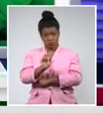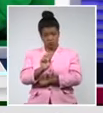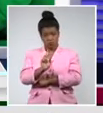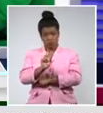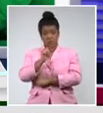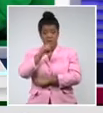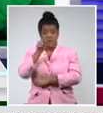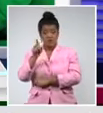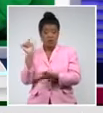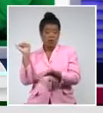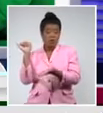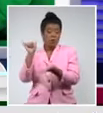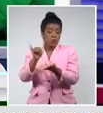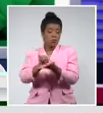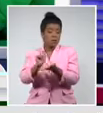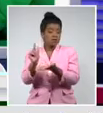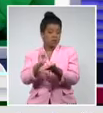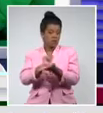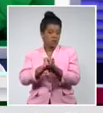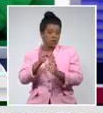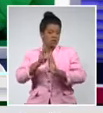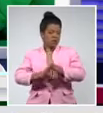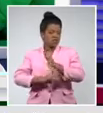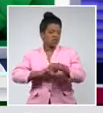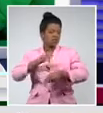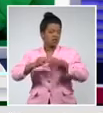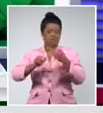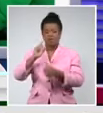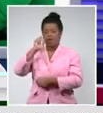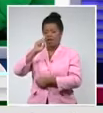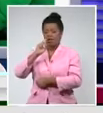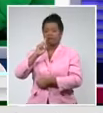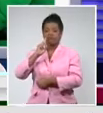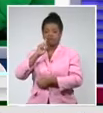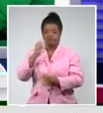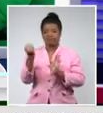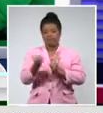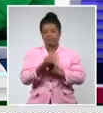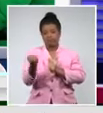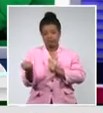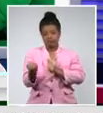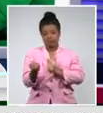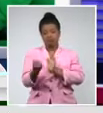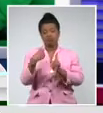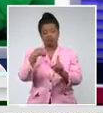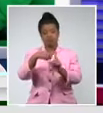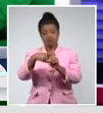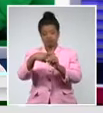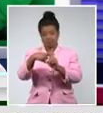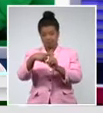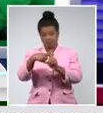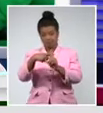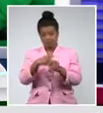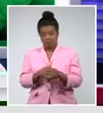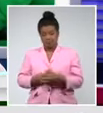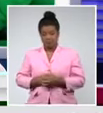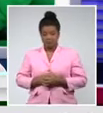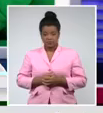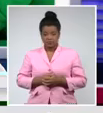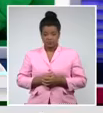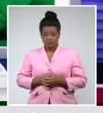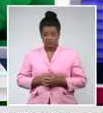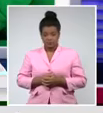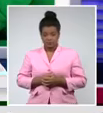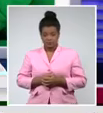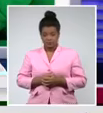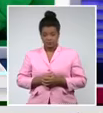recientemente, por el protocolo se estudiaron y se confirmó que tenían que estaban positivos a COVID-19. Y con